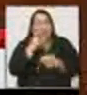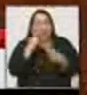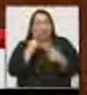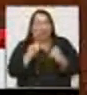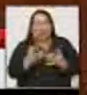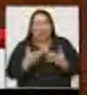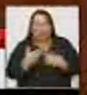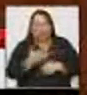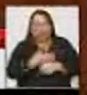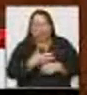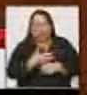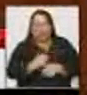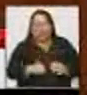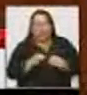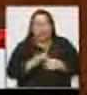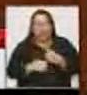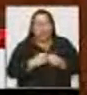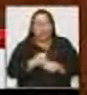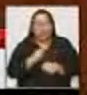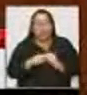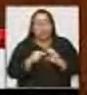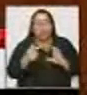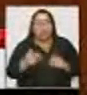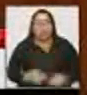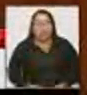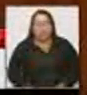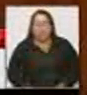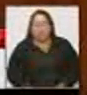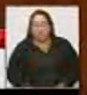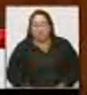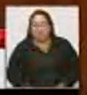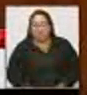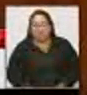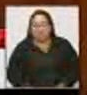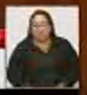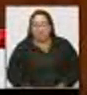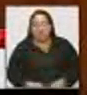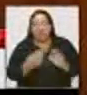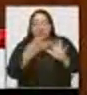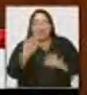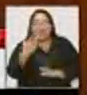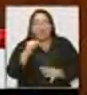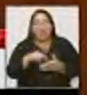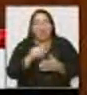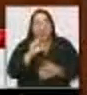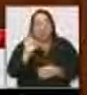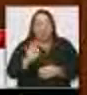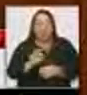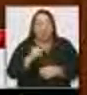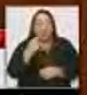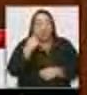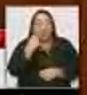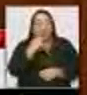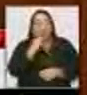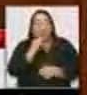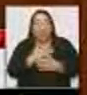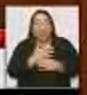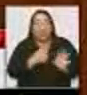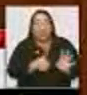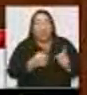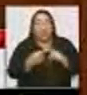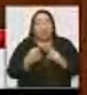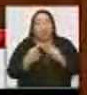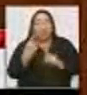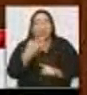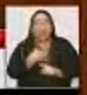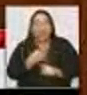Según información preliminar correspondiente al año 2018 del INEI, el 93.3% de niñas y niños entre los 6